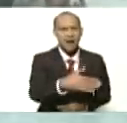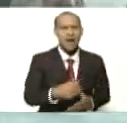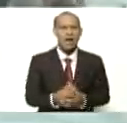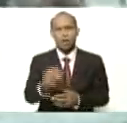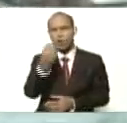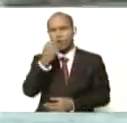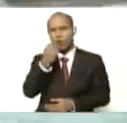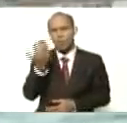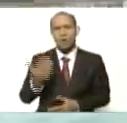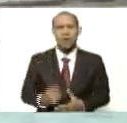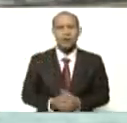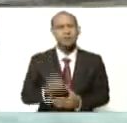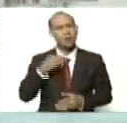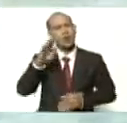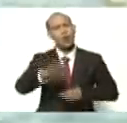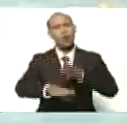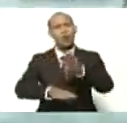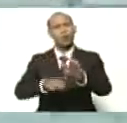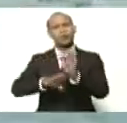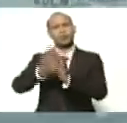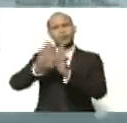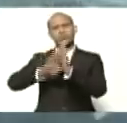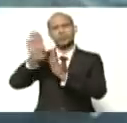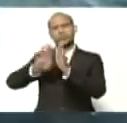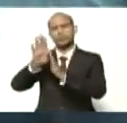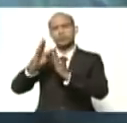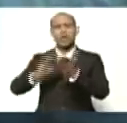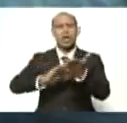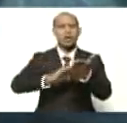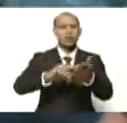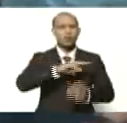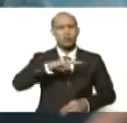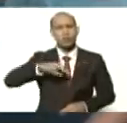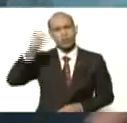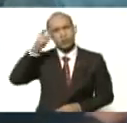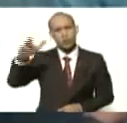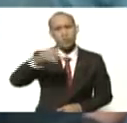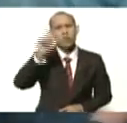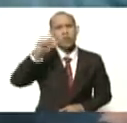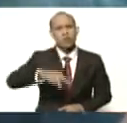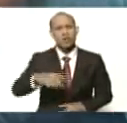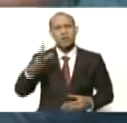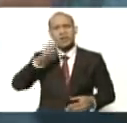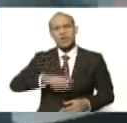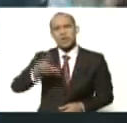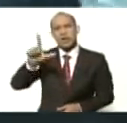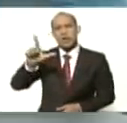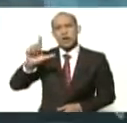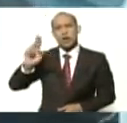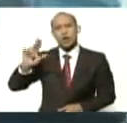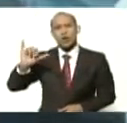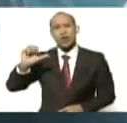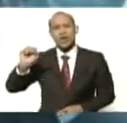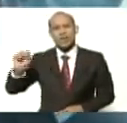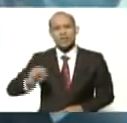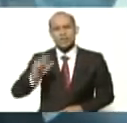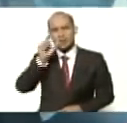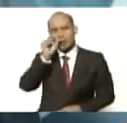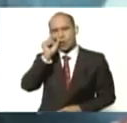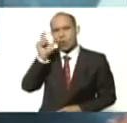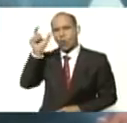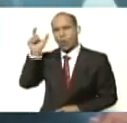para en función de darle soluciones a nuestro pueblo y también está luis luis hijo de uno de los grandes